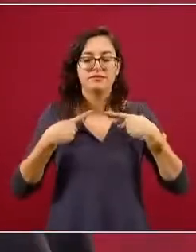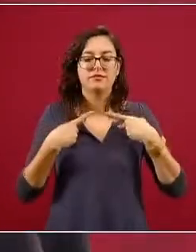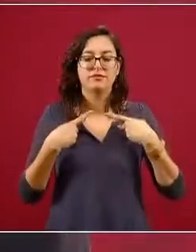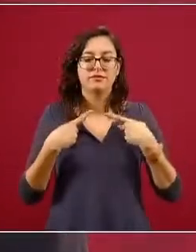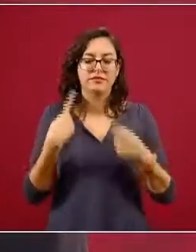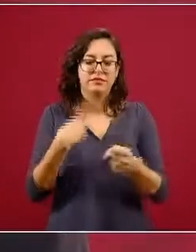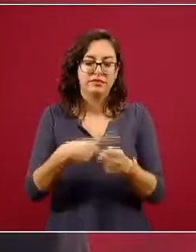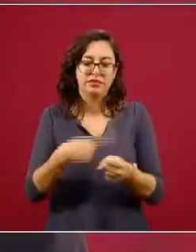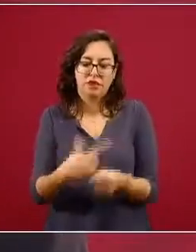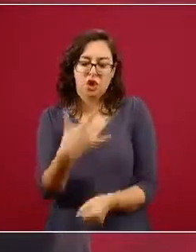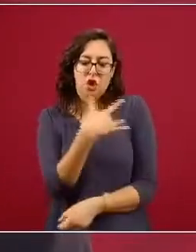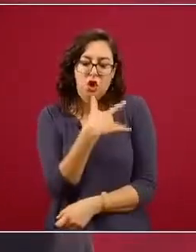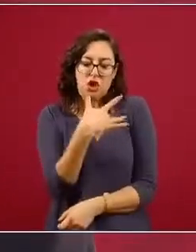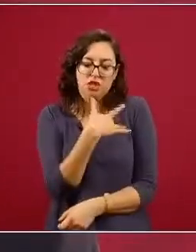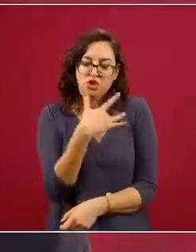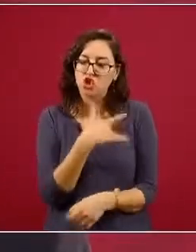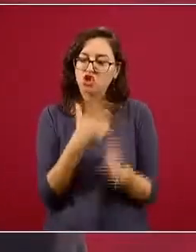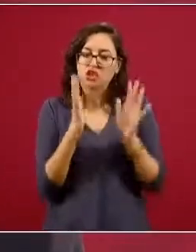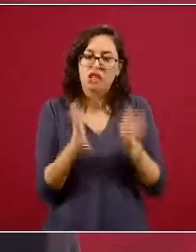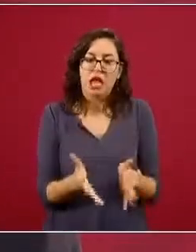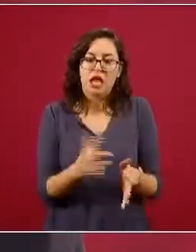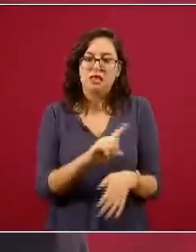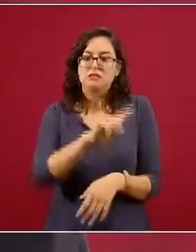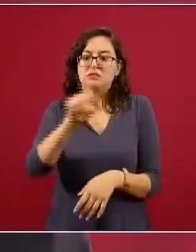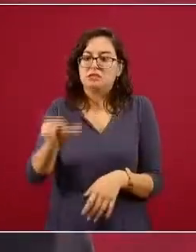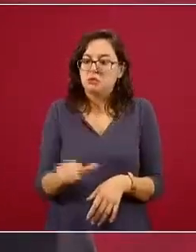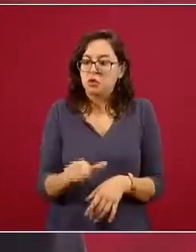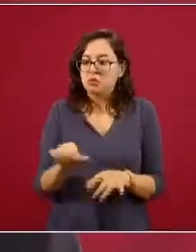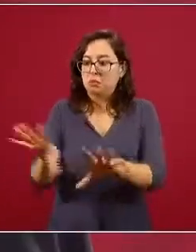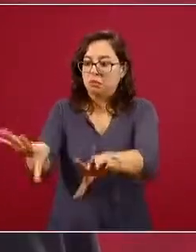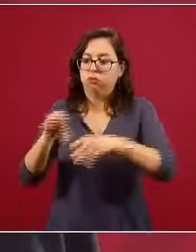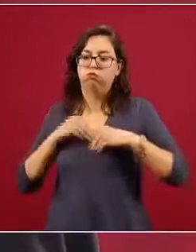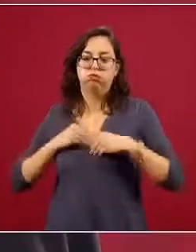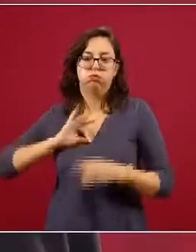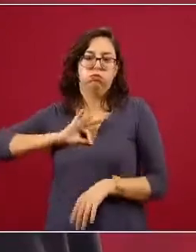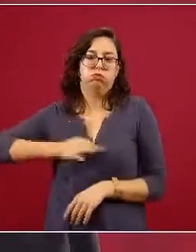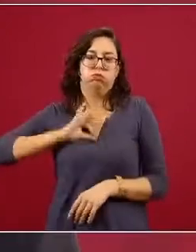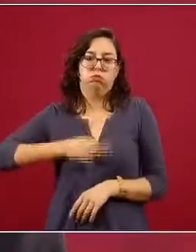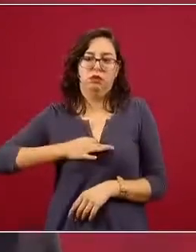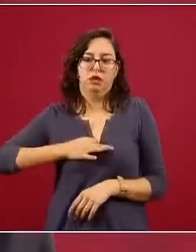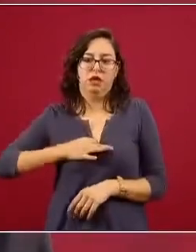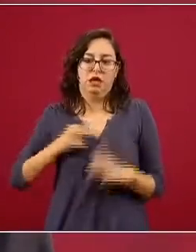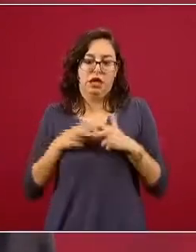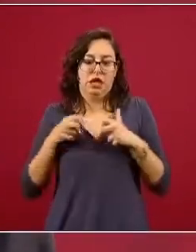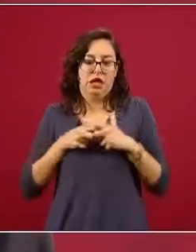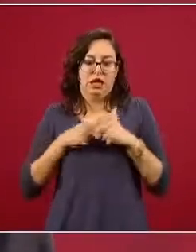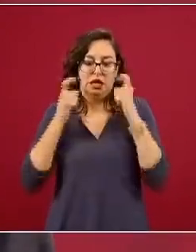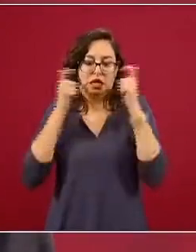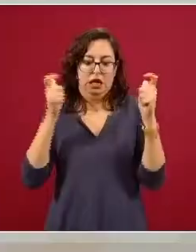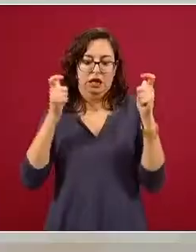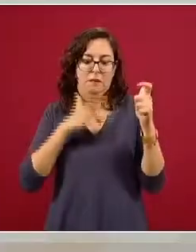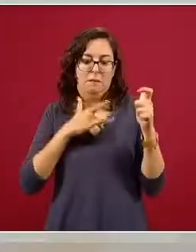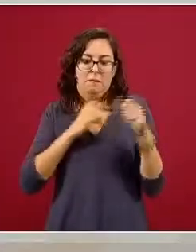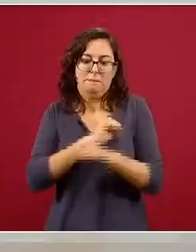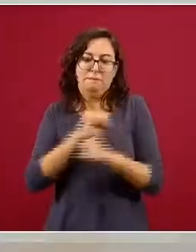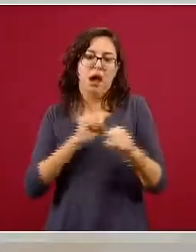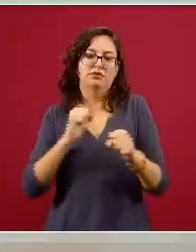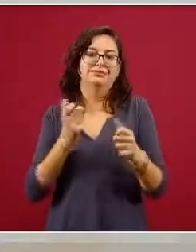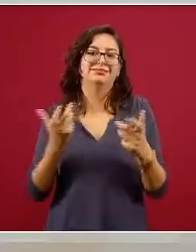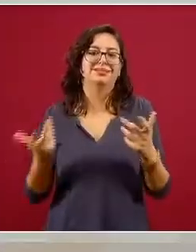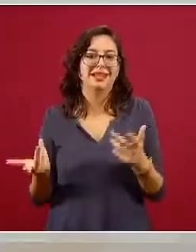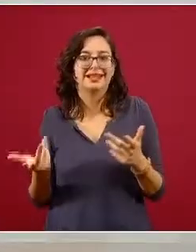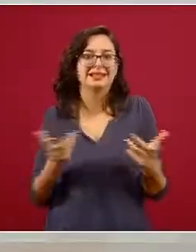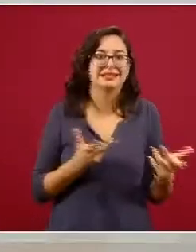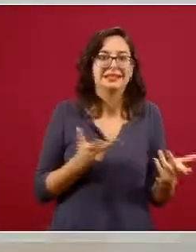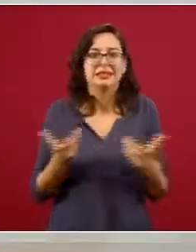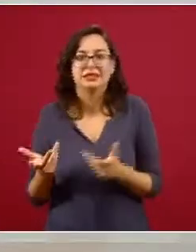enfermedad coronaria importante, pues tienen poca reserva y ante cualquier estrés pueden presentar un infarto. Entonces, al final,